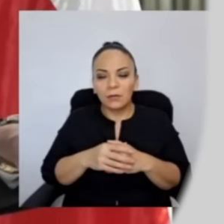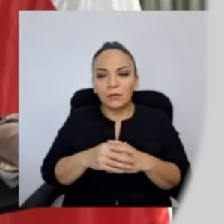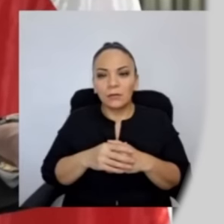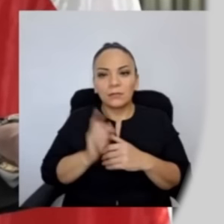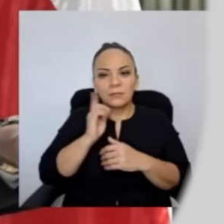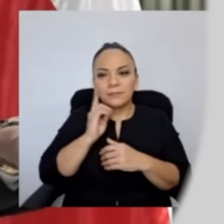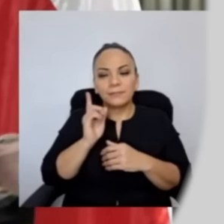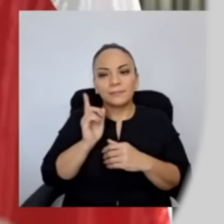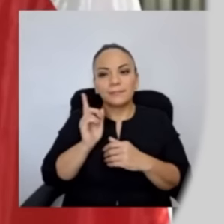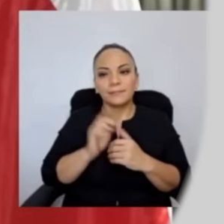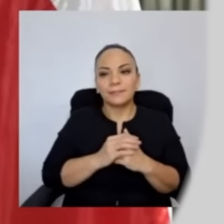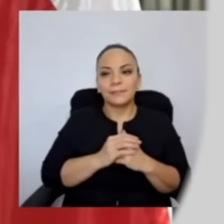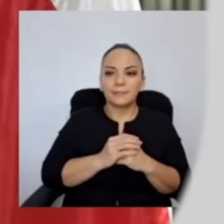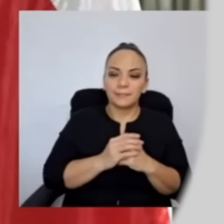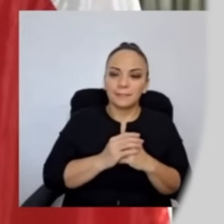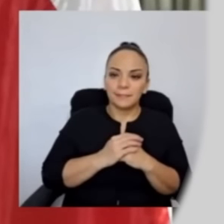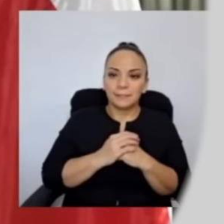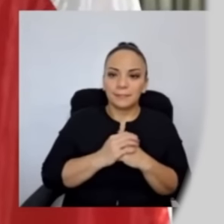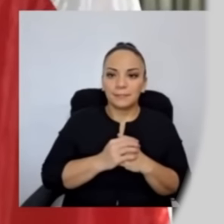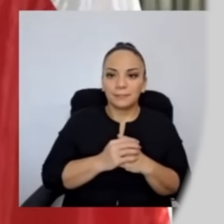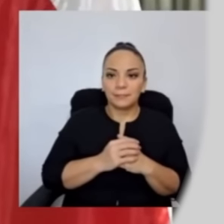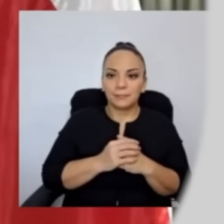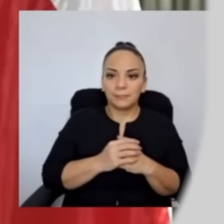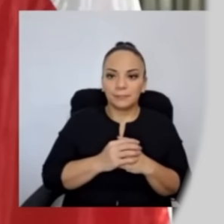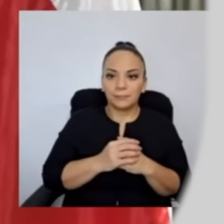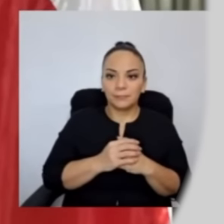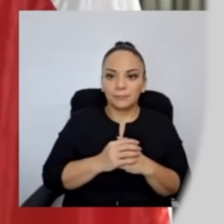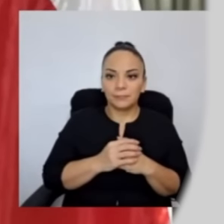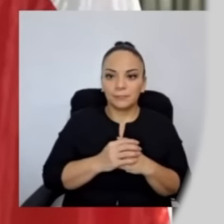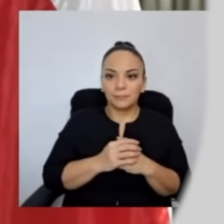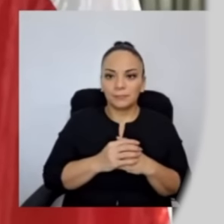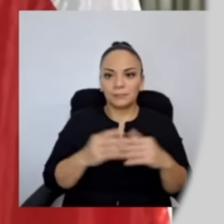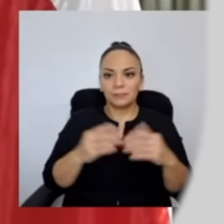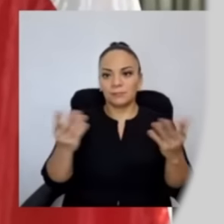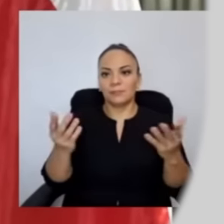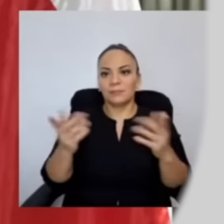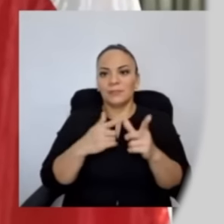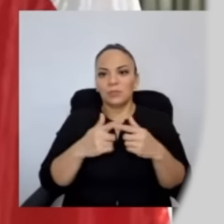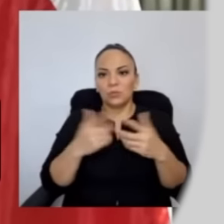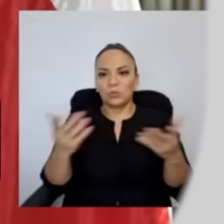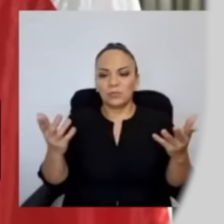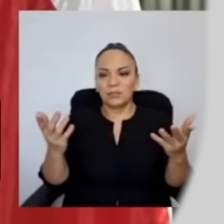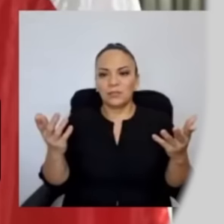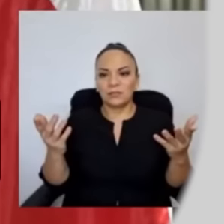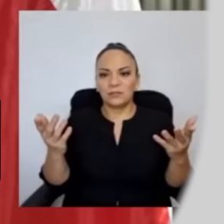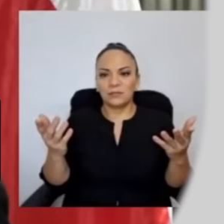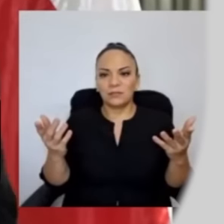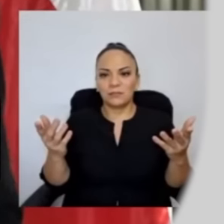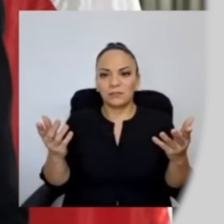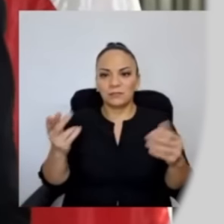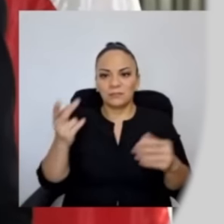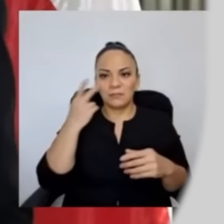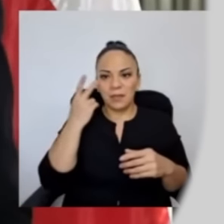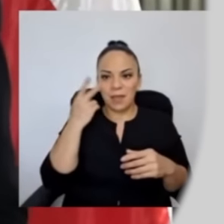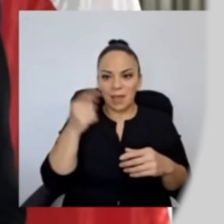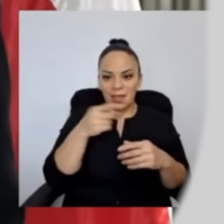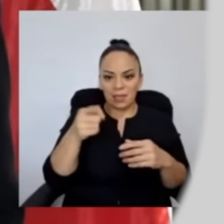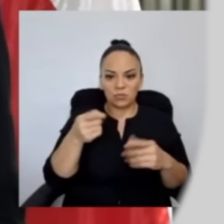nada pasa. Y se aproxima a esos casos al precipicio de la prescripción.